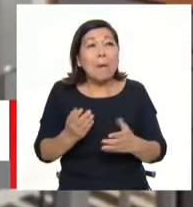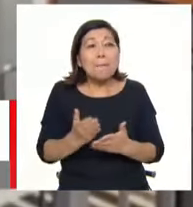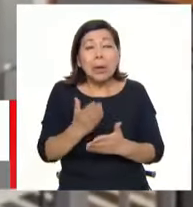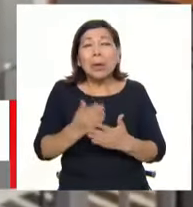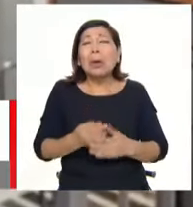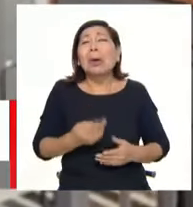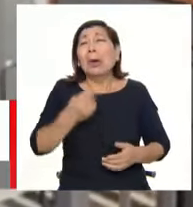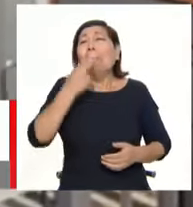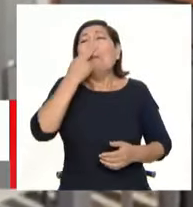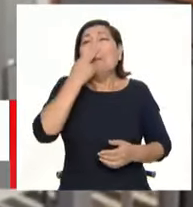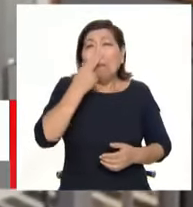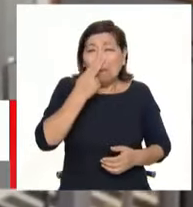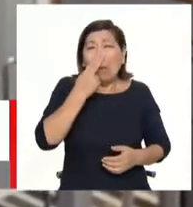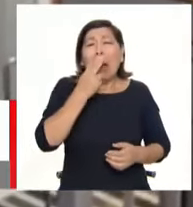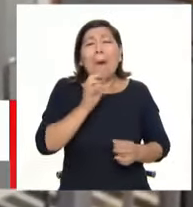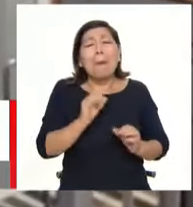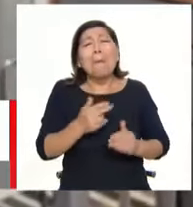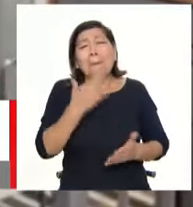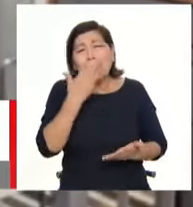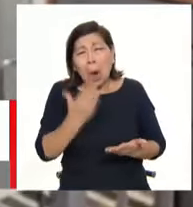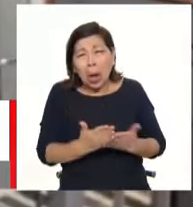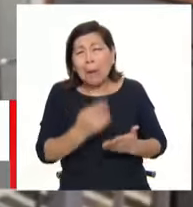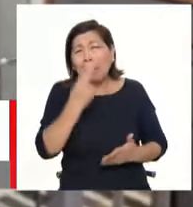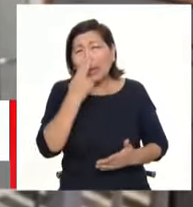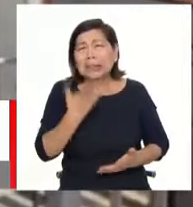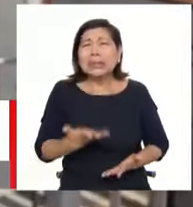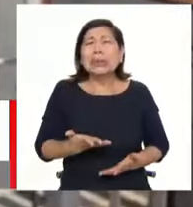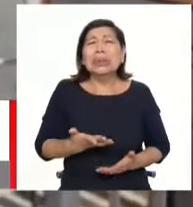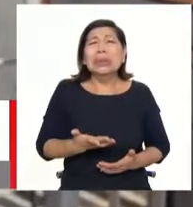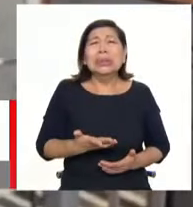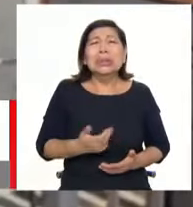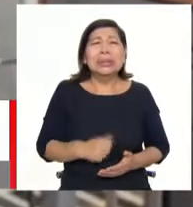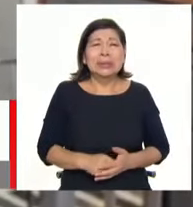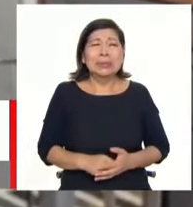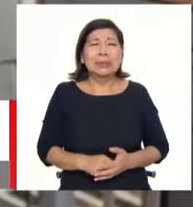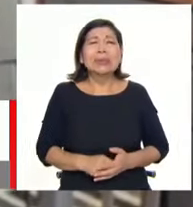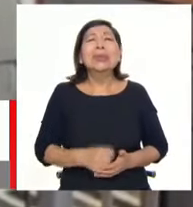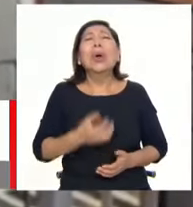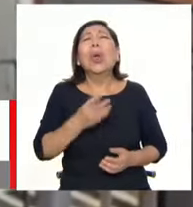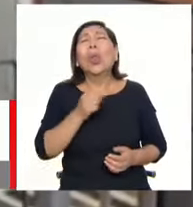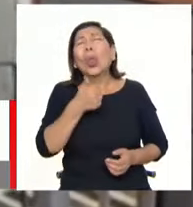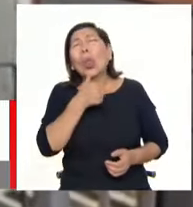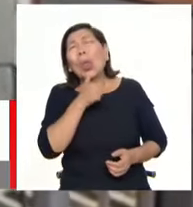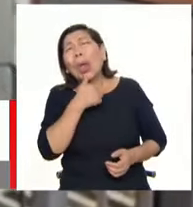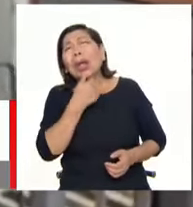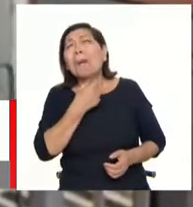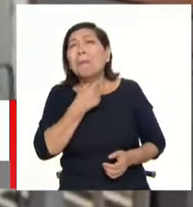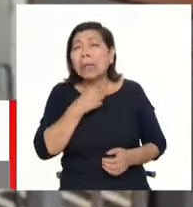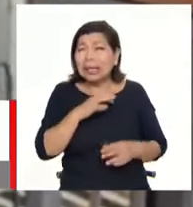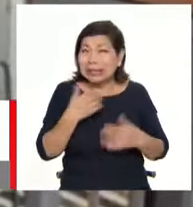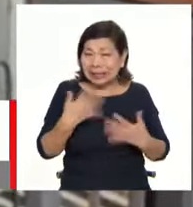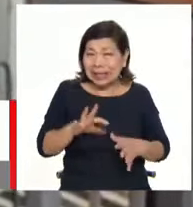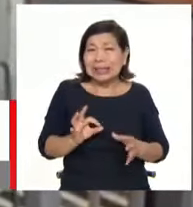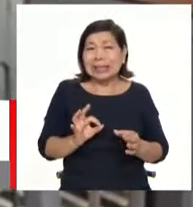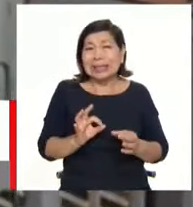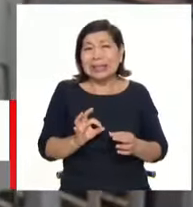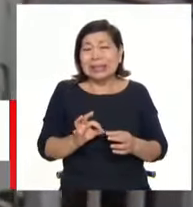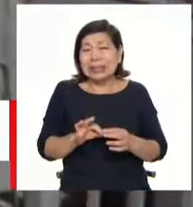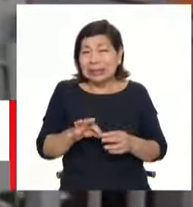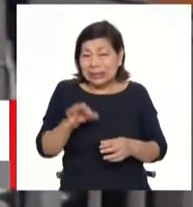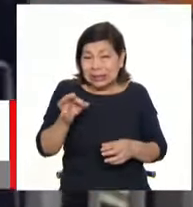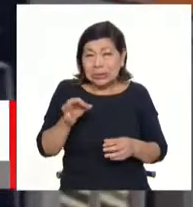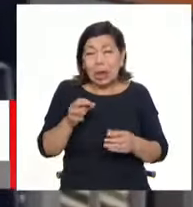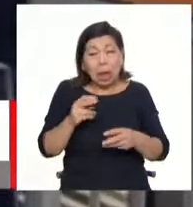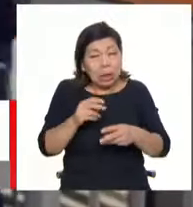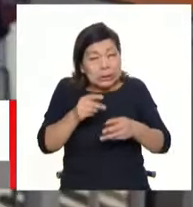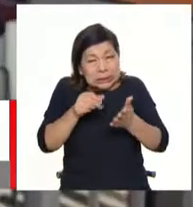dificultad respiratoria, poco leve, un dolor a nivel de esófago, pero se le acudió prontamente, se le hizo los